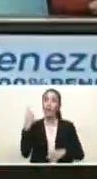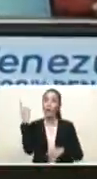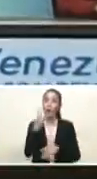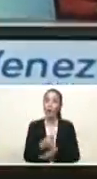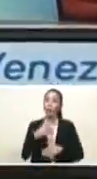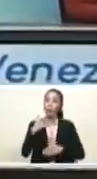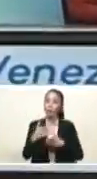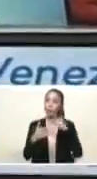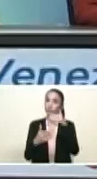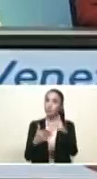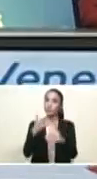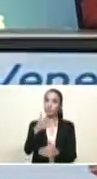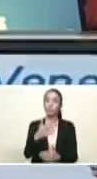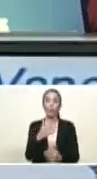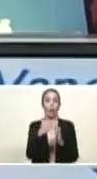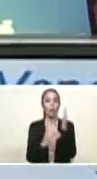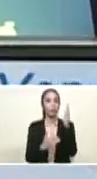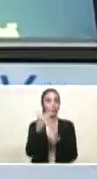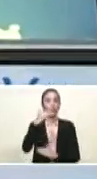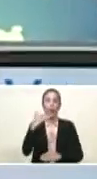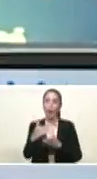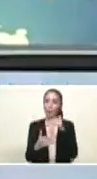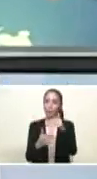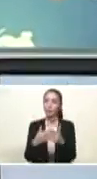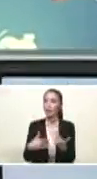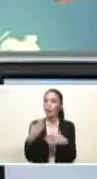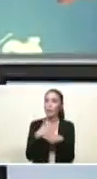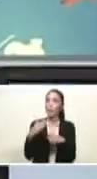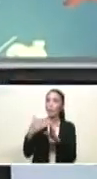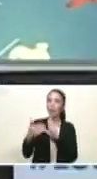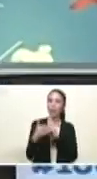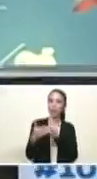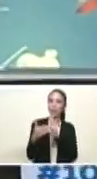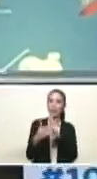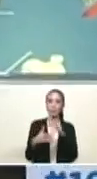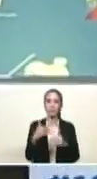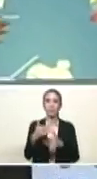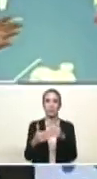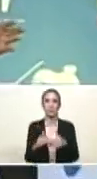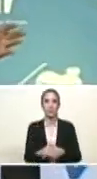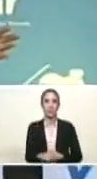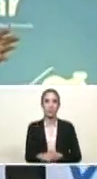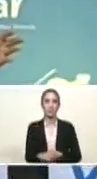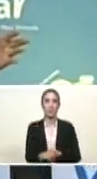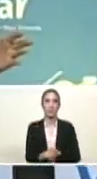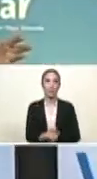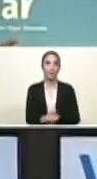Avanzar. Por encima de todo, avanzar con amor. En Amor Mayor.